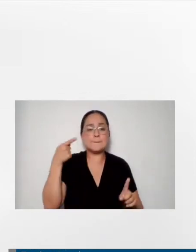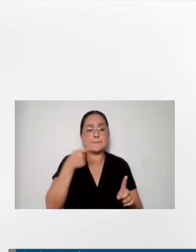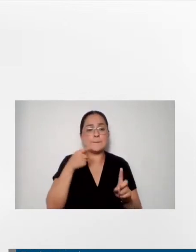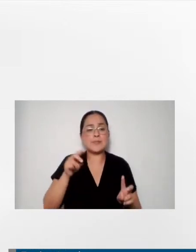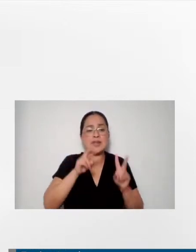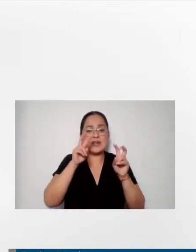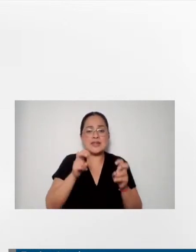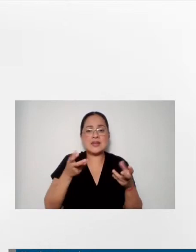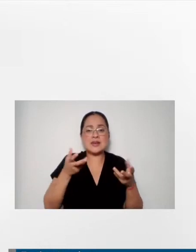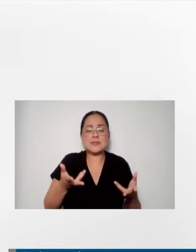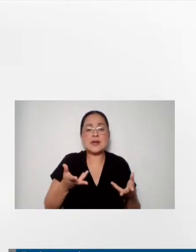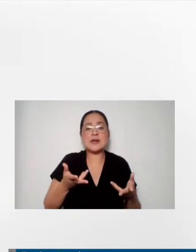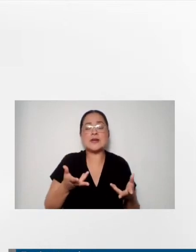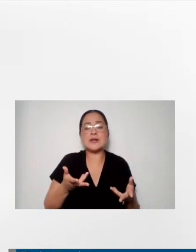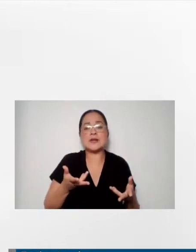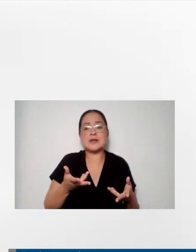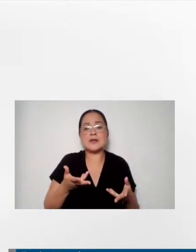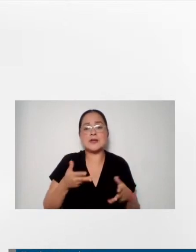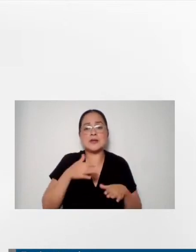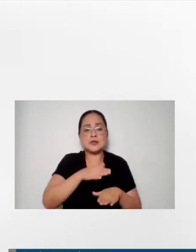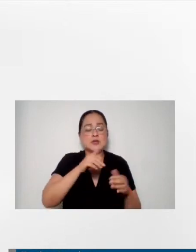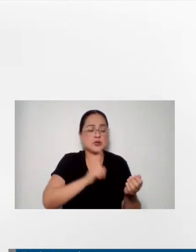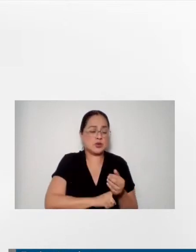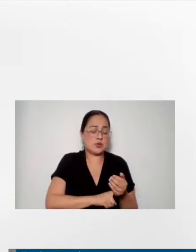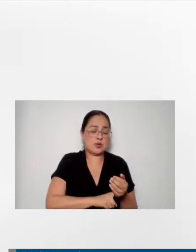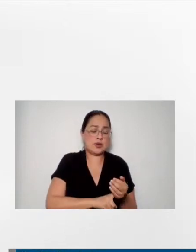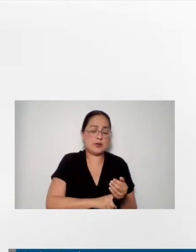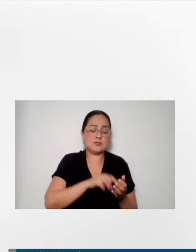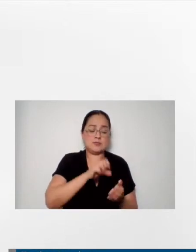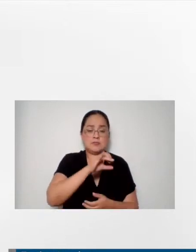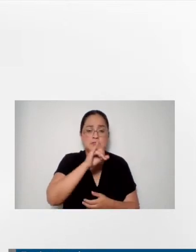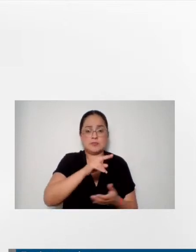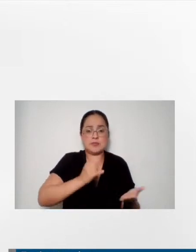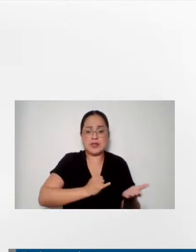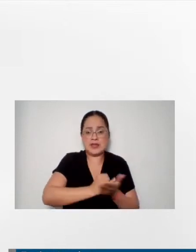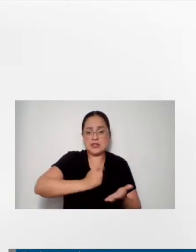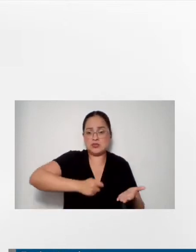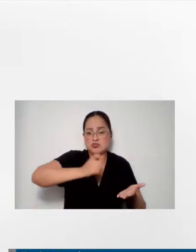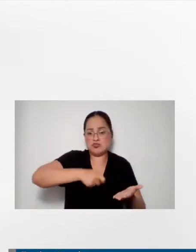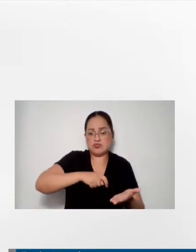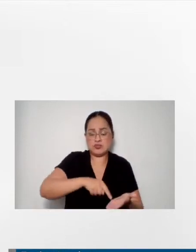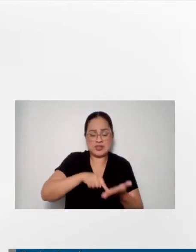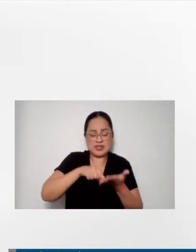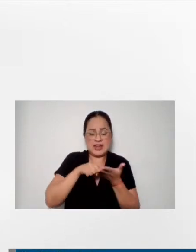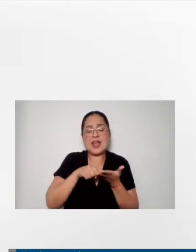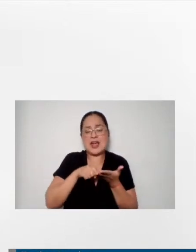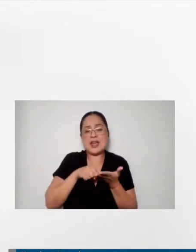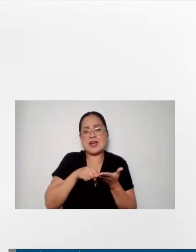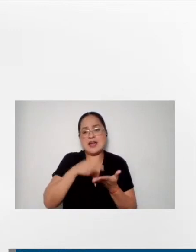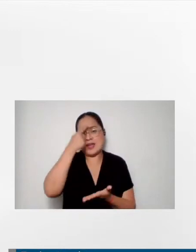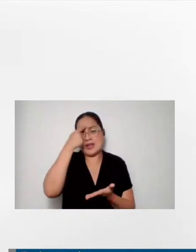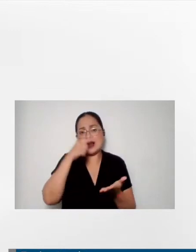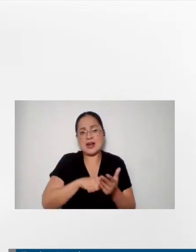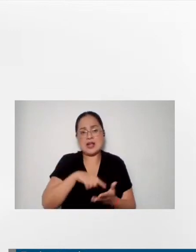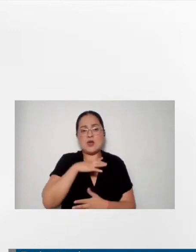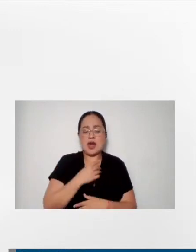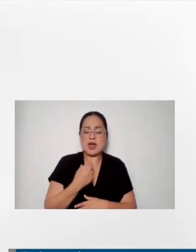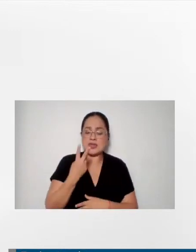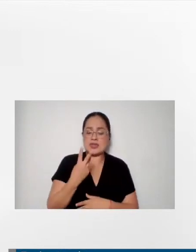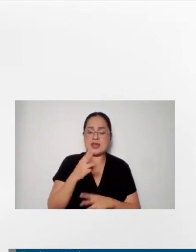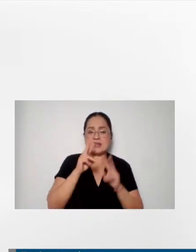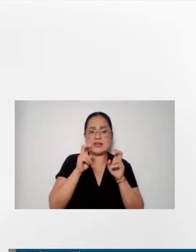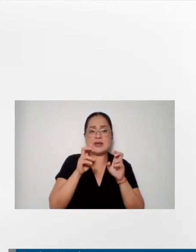poco reflexionando sobre la jurisprudencia de la Corte, a mí me gustaría poner, creo que son 3 temas sobre la